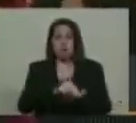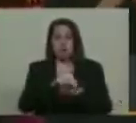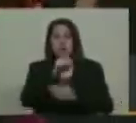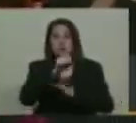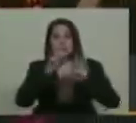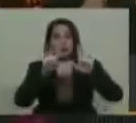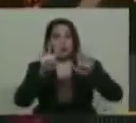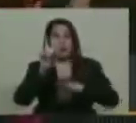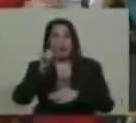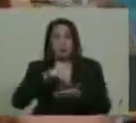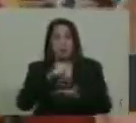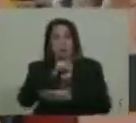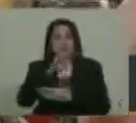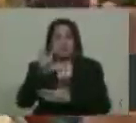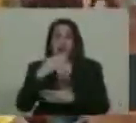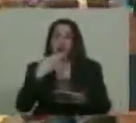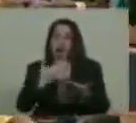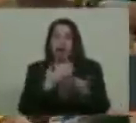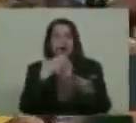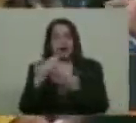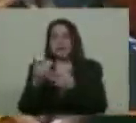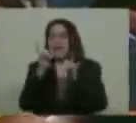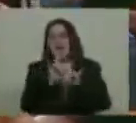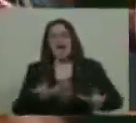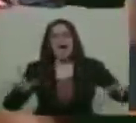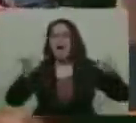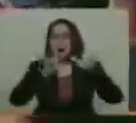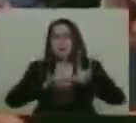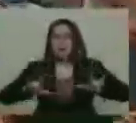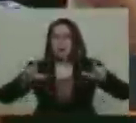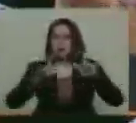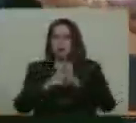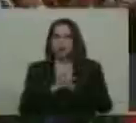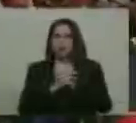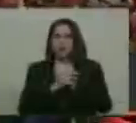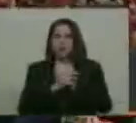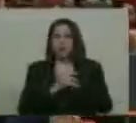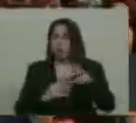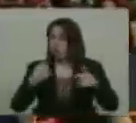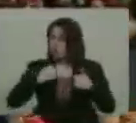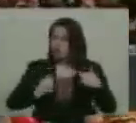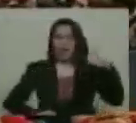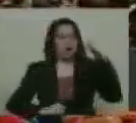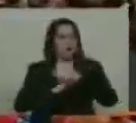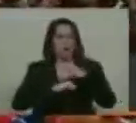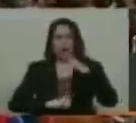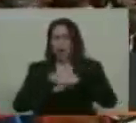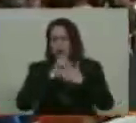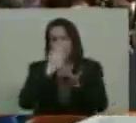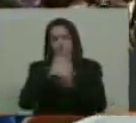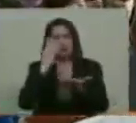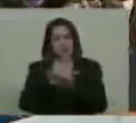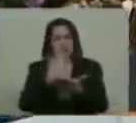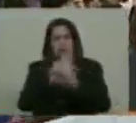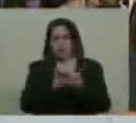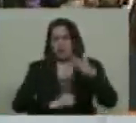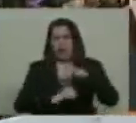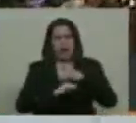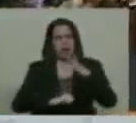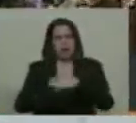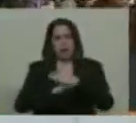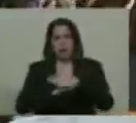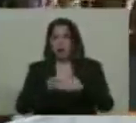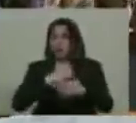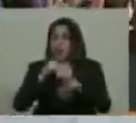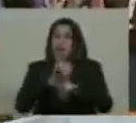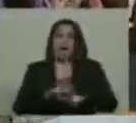2019-2025. Gracias, mujeres. Las amo. Cuenten conmigo. Siempre cuenten conmigo. Yo las